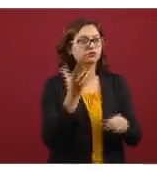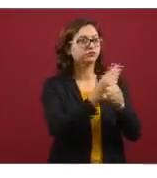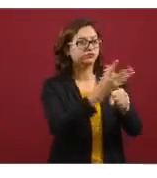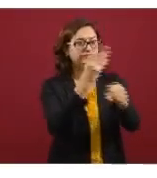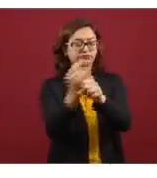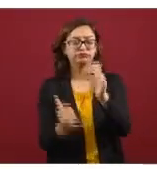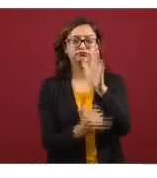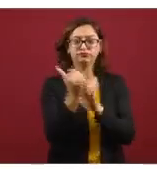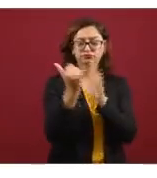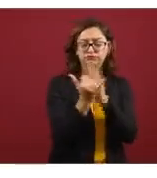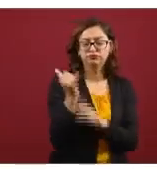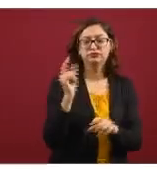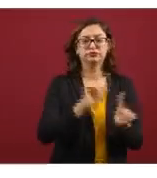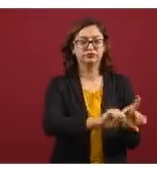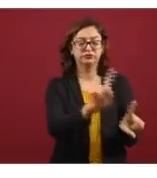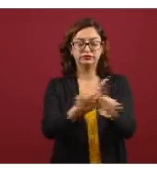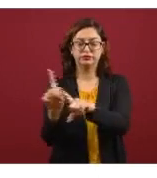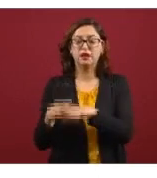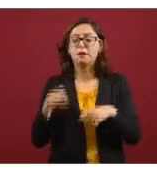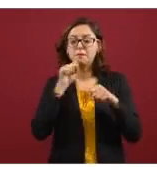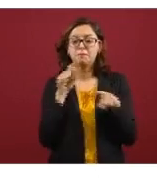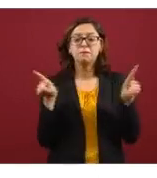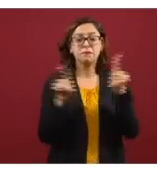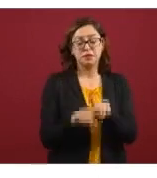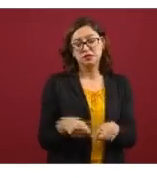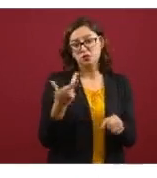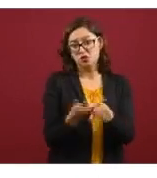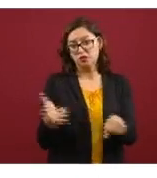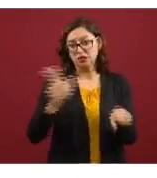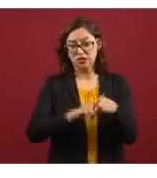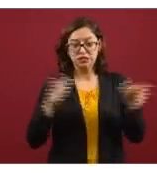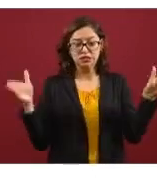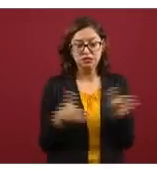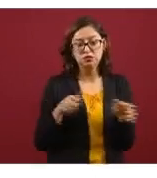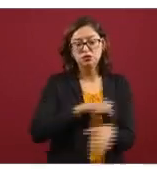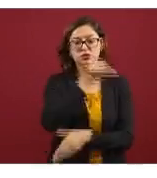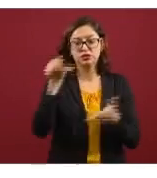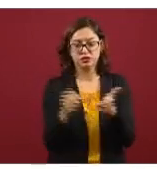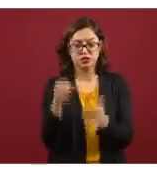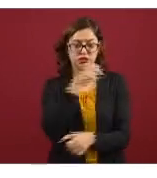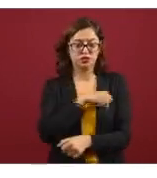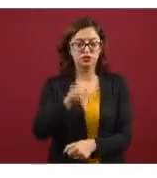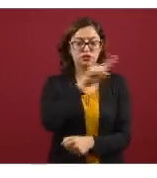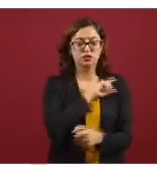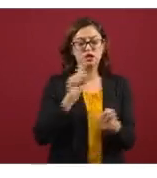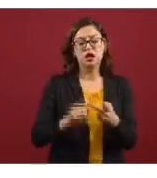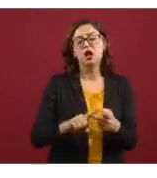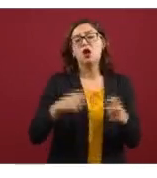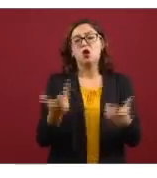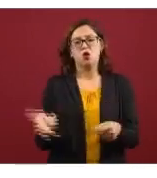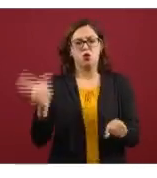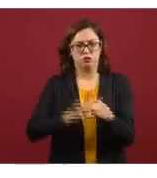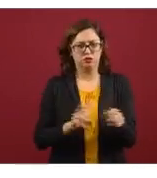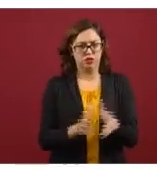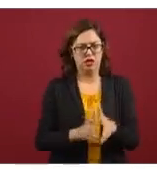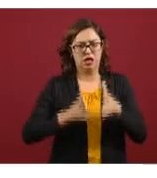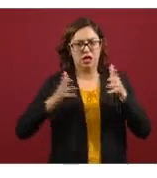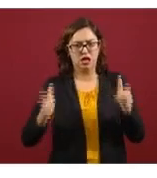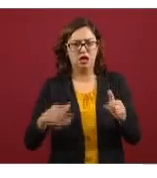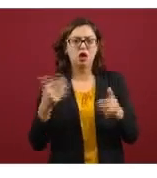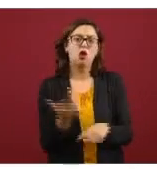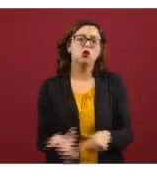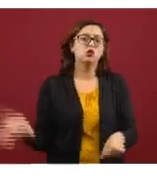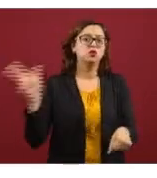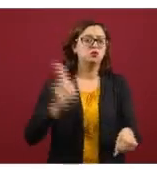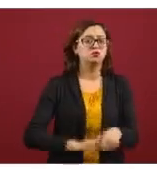mantenimiento y conservación de centros de salud en el primer nivel principalmente, hospitales de segundo nivel, hospitales de alta